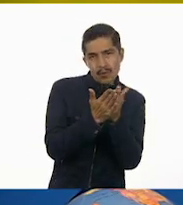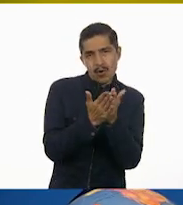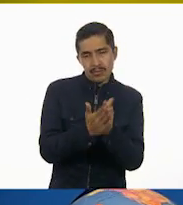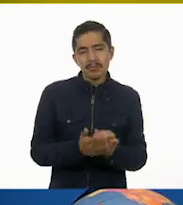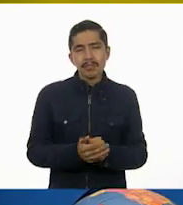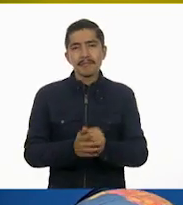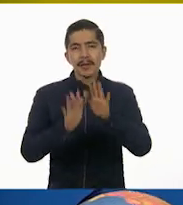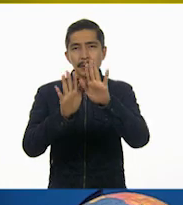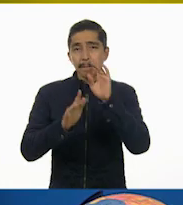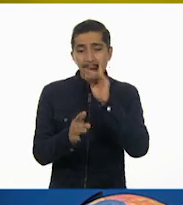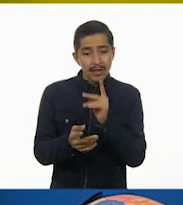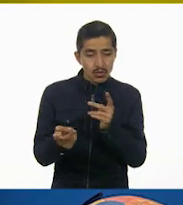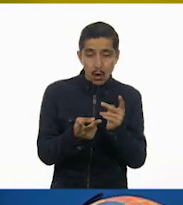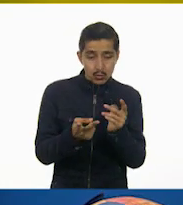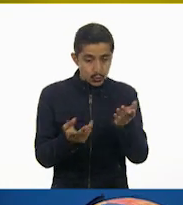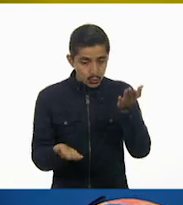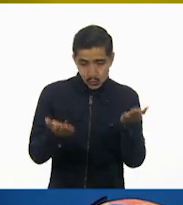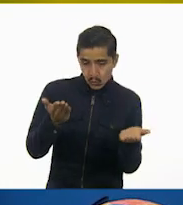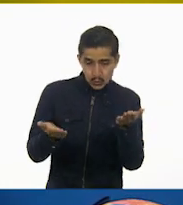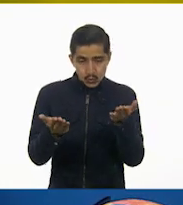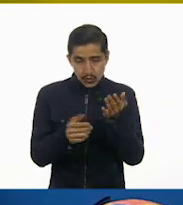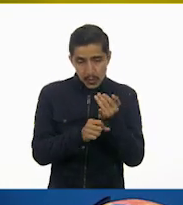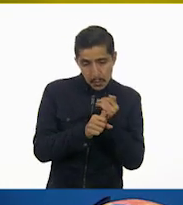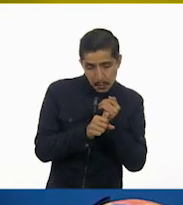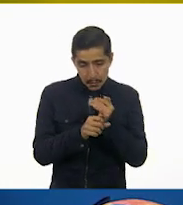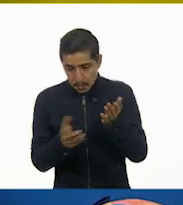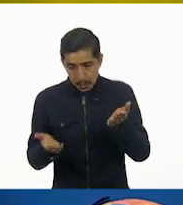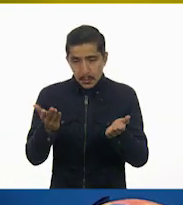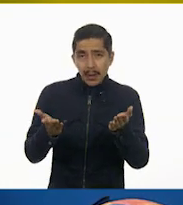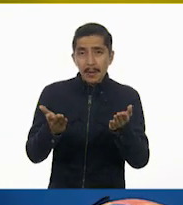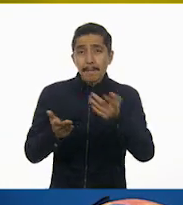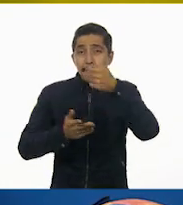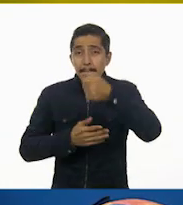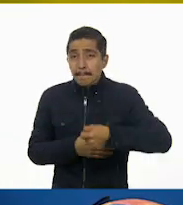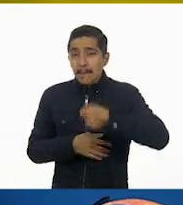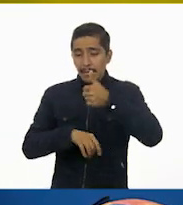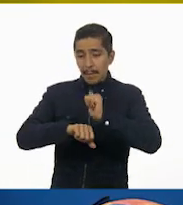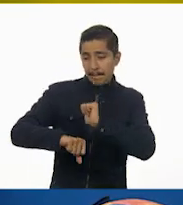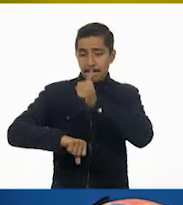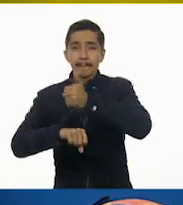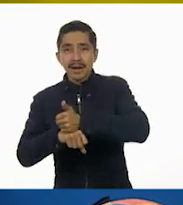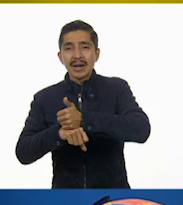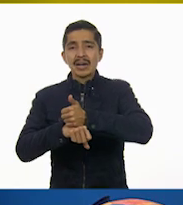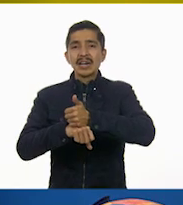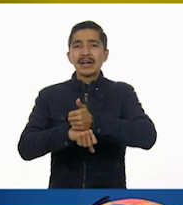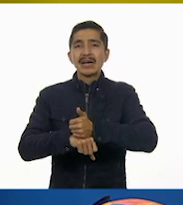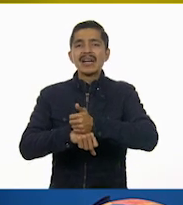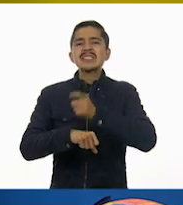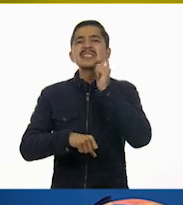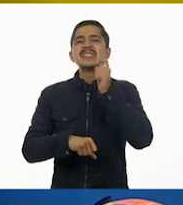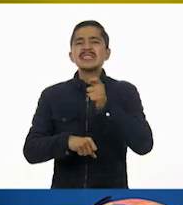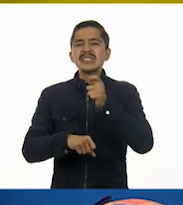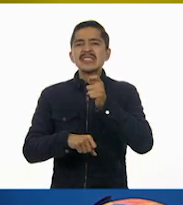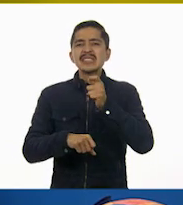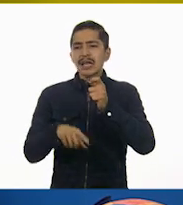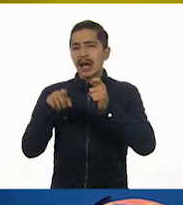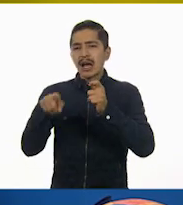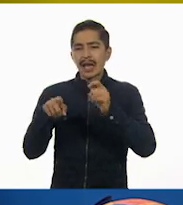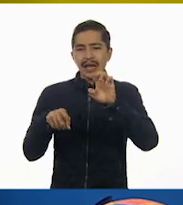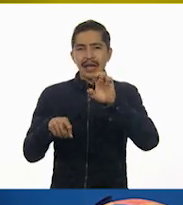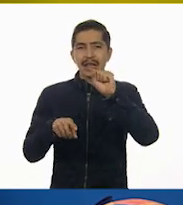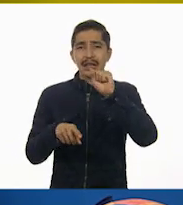la revisión de ambas fuentes encontraremos que los primeros en asentarse en territorio latino fueron los